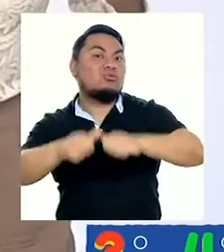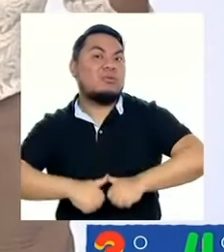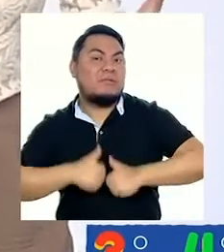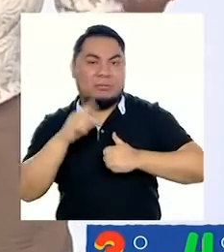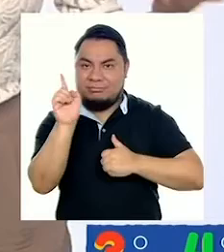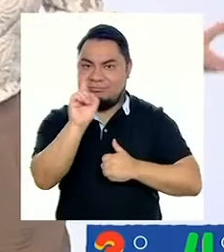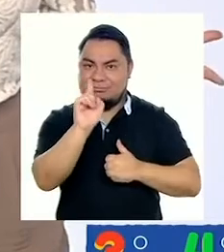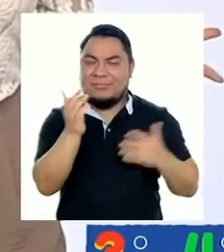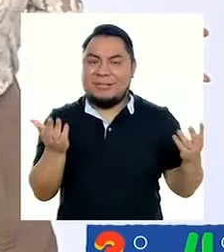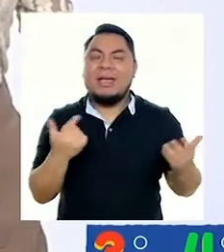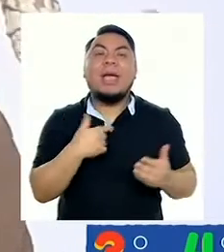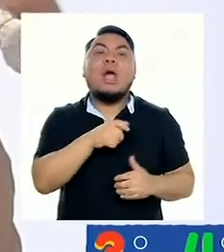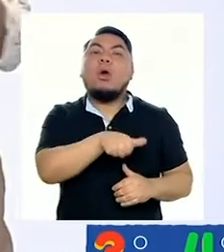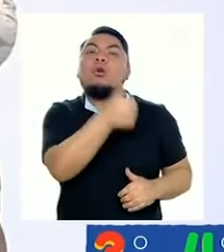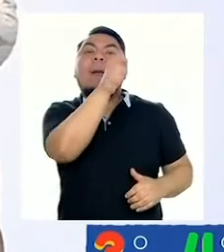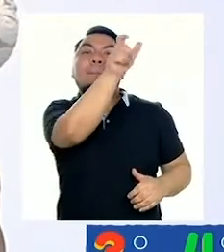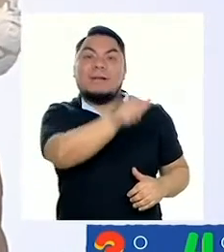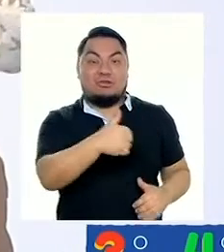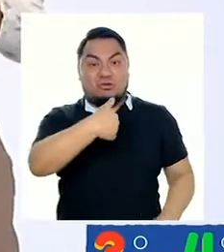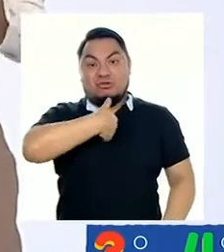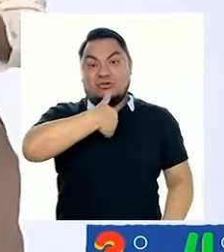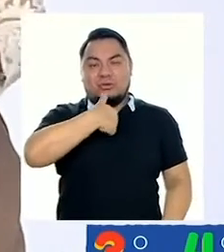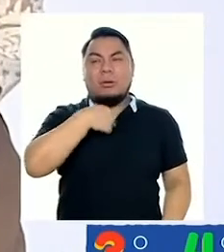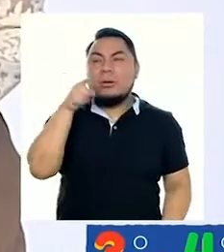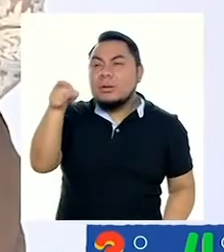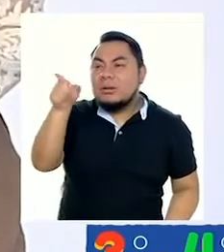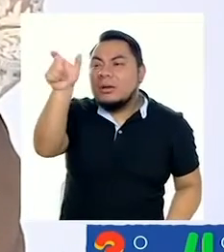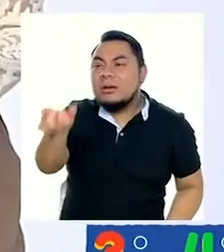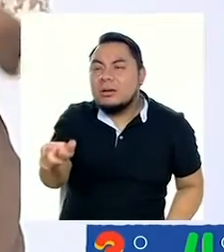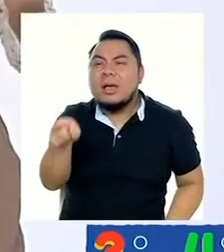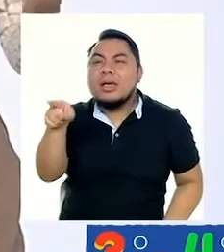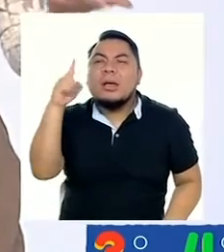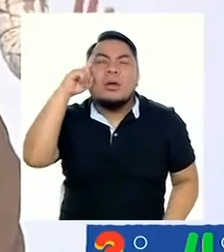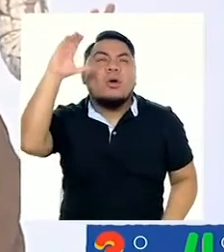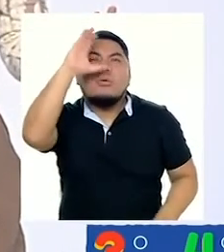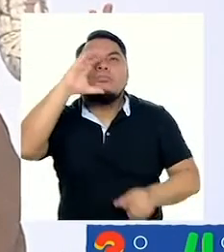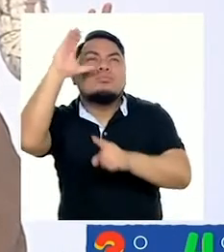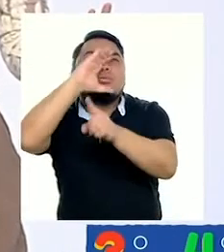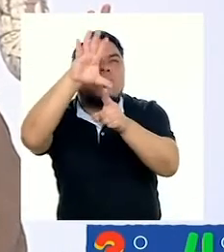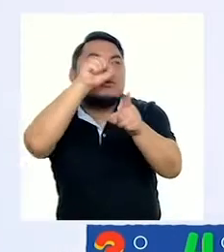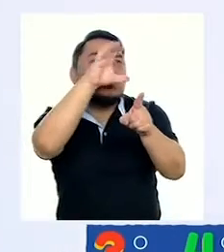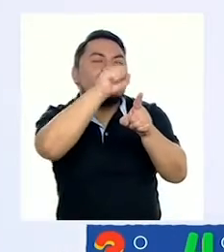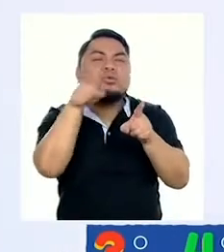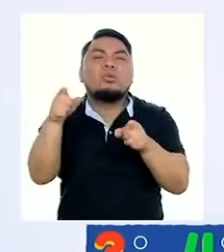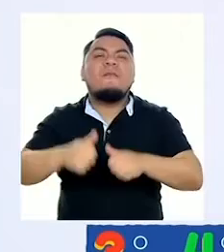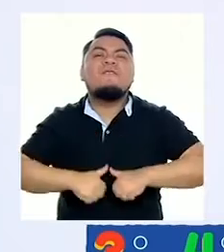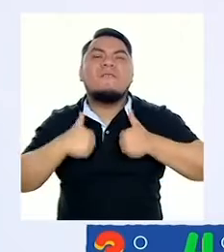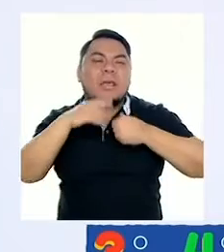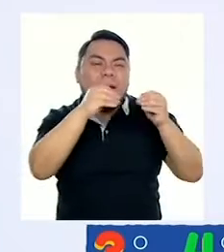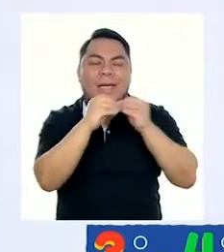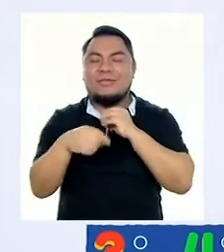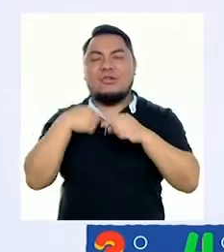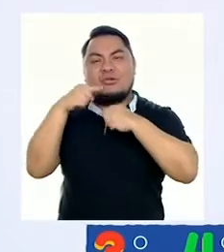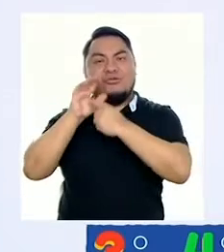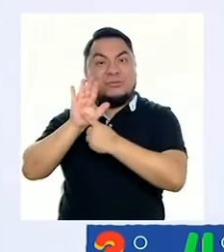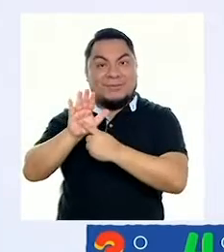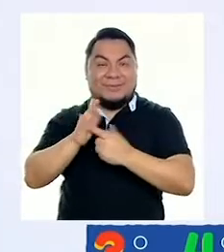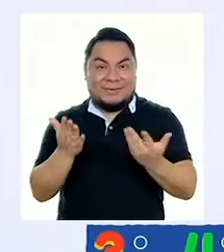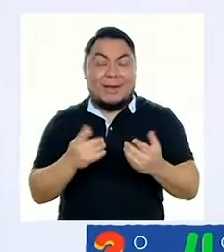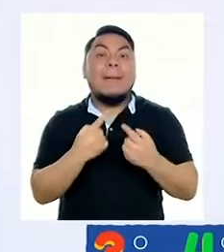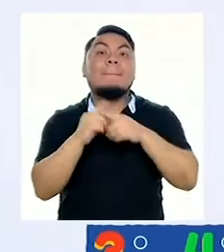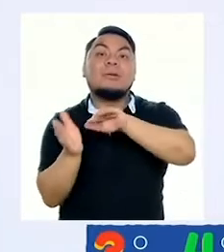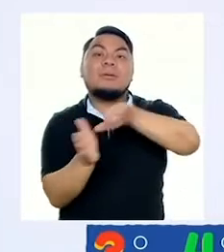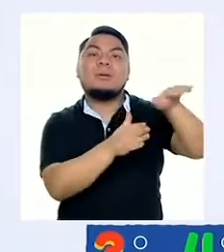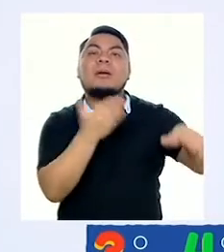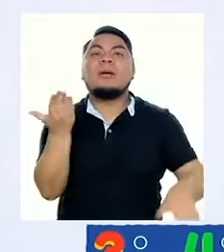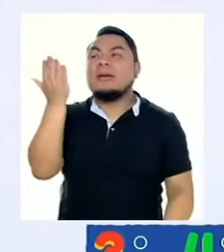vida. Alguien más, es decir, yo, averigüé sobre su vida y la narré. En el caso de la